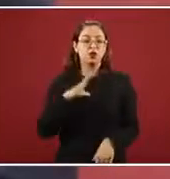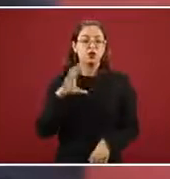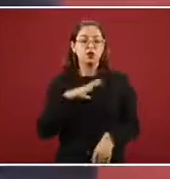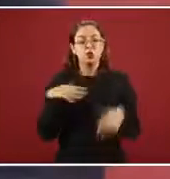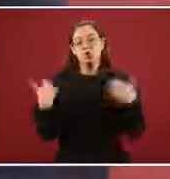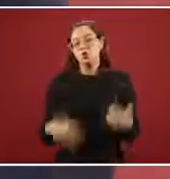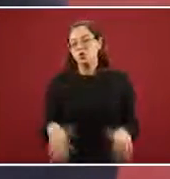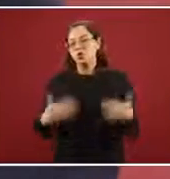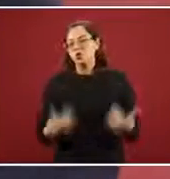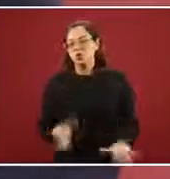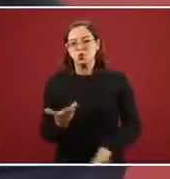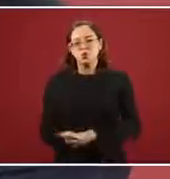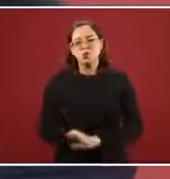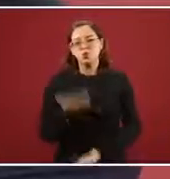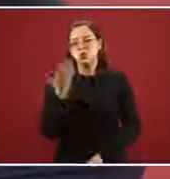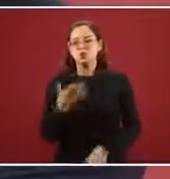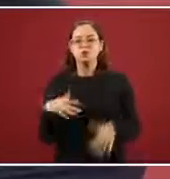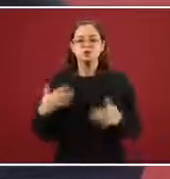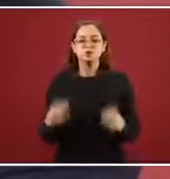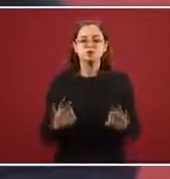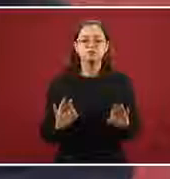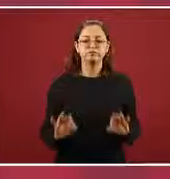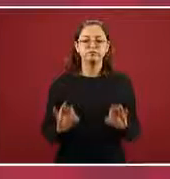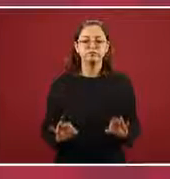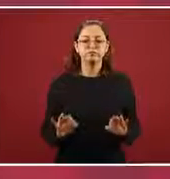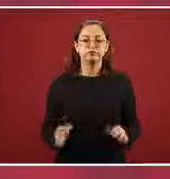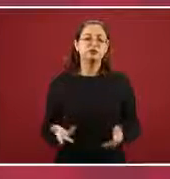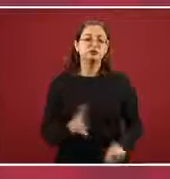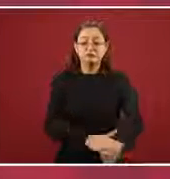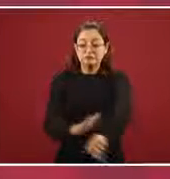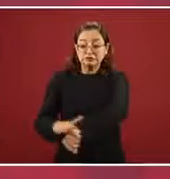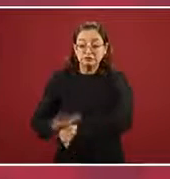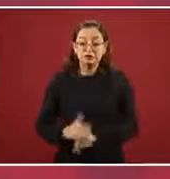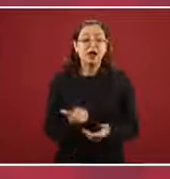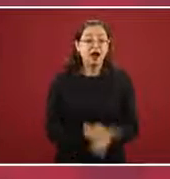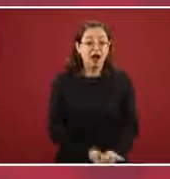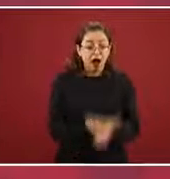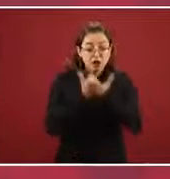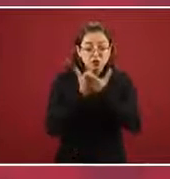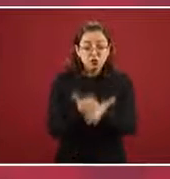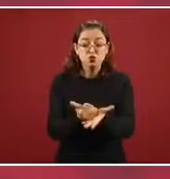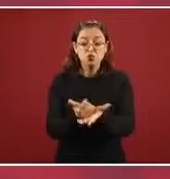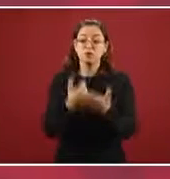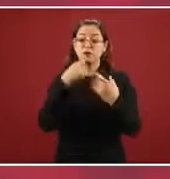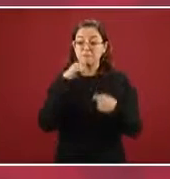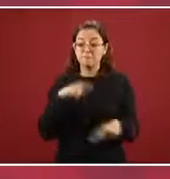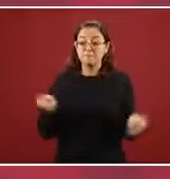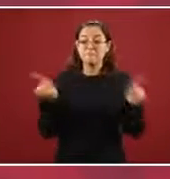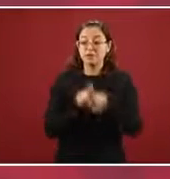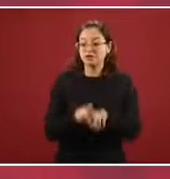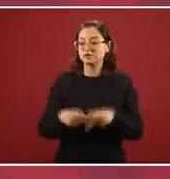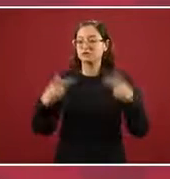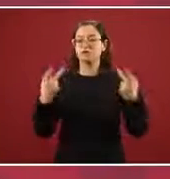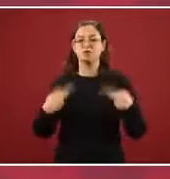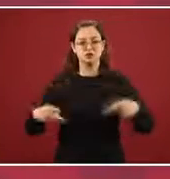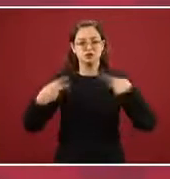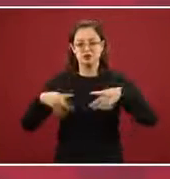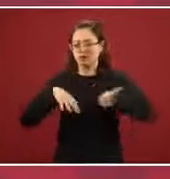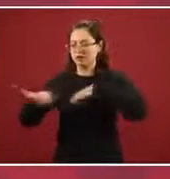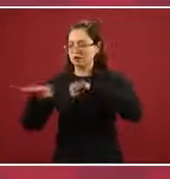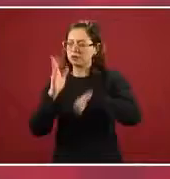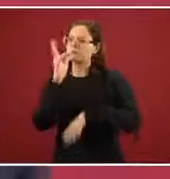orden. Les pedía yo que nos ayuden, como les pido a los trabajadores petroleros, a los